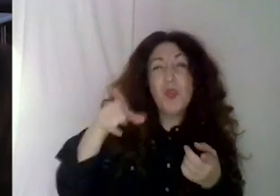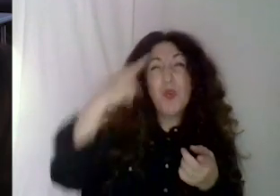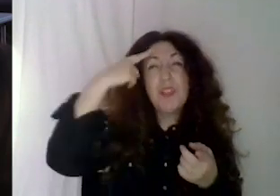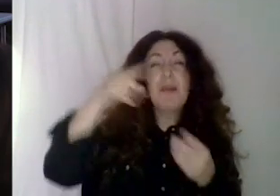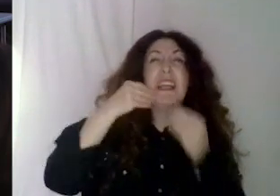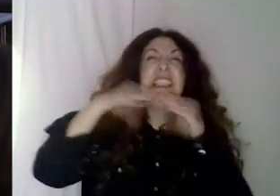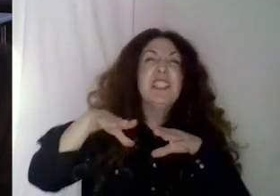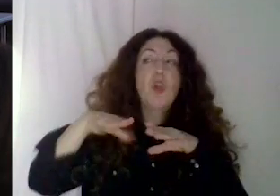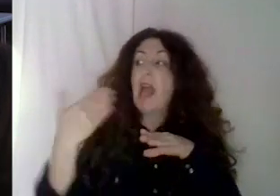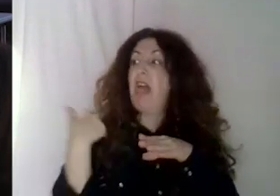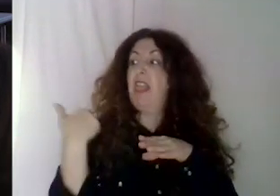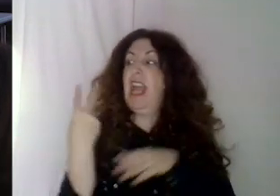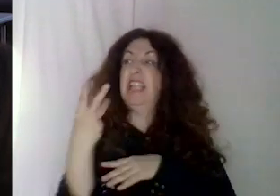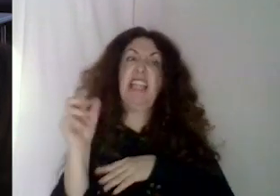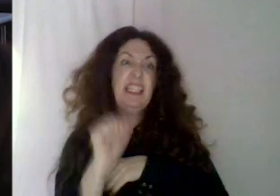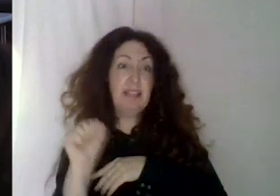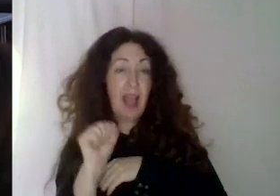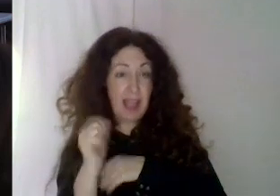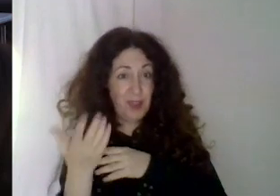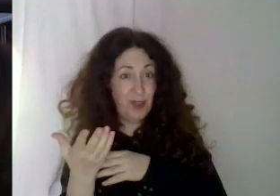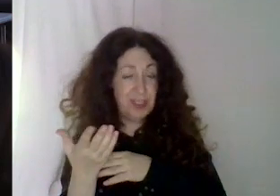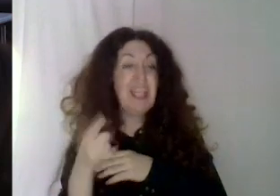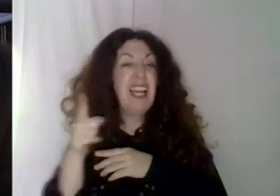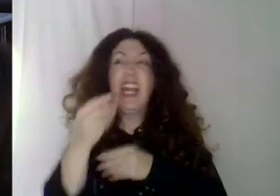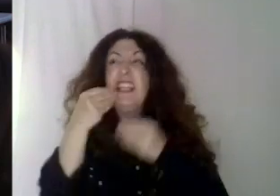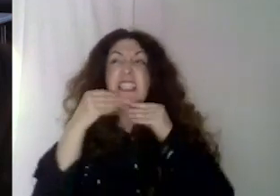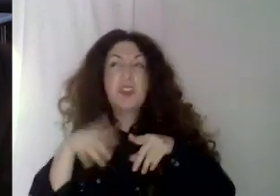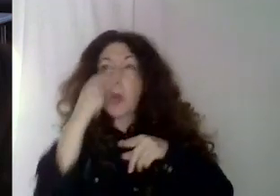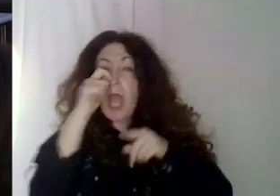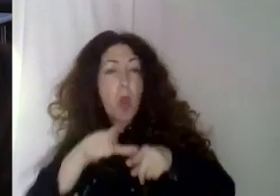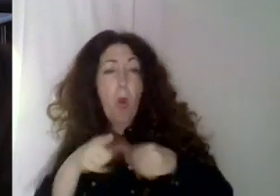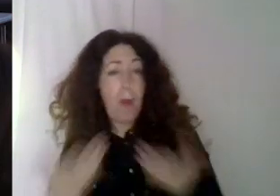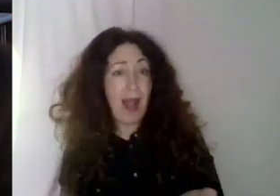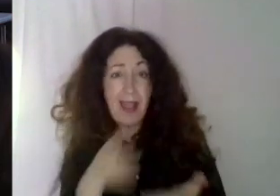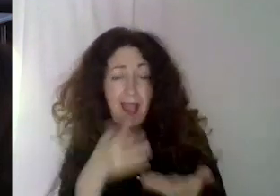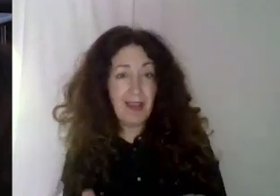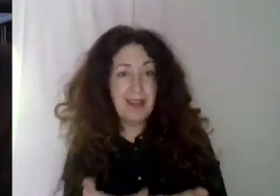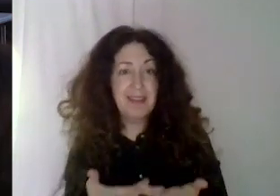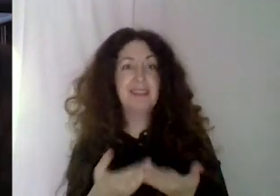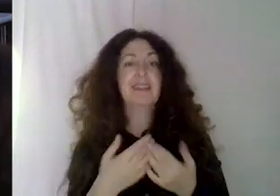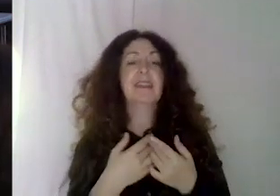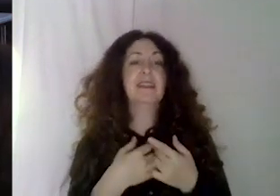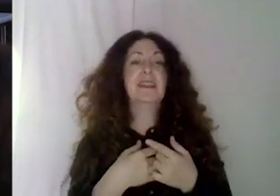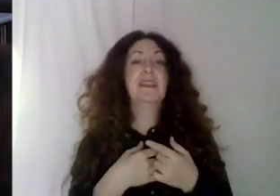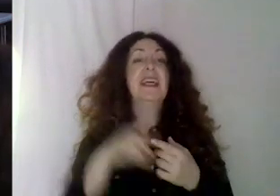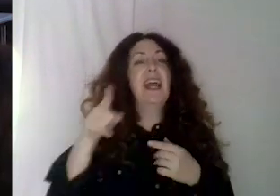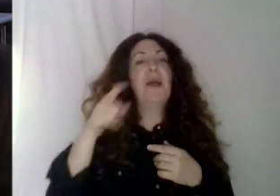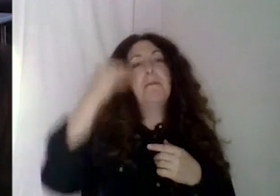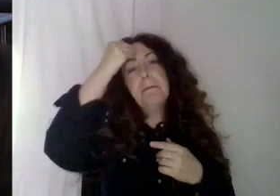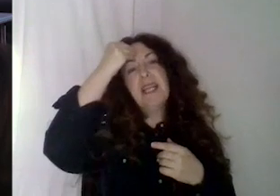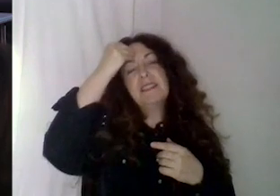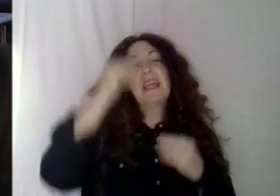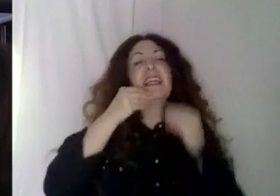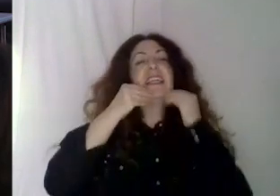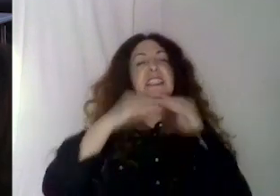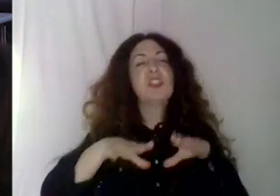años y esa historia no vale para nada en este momento. El que piensa que la historia es la que le enseñaron hace 40